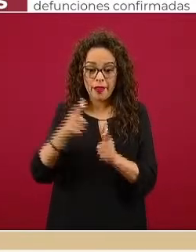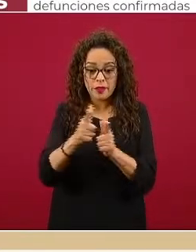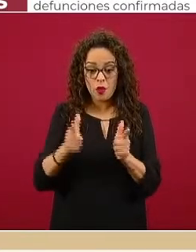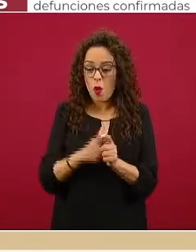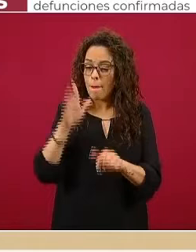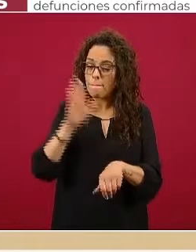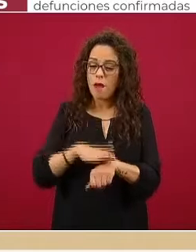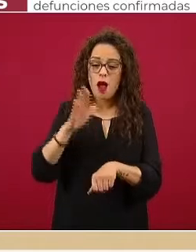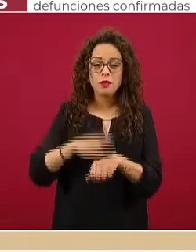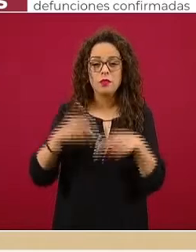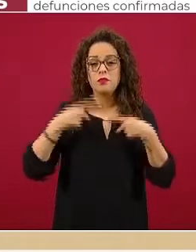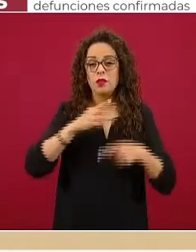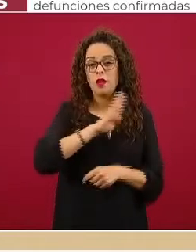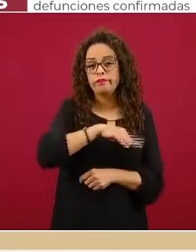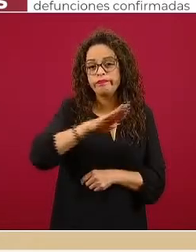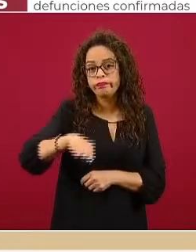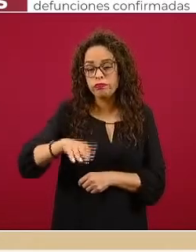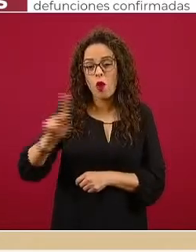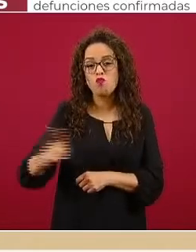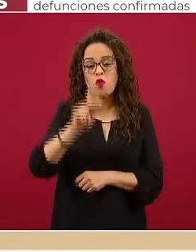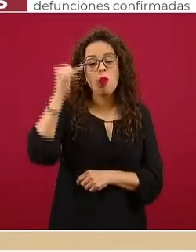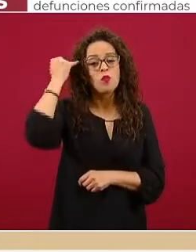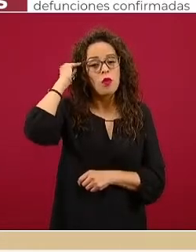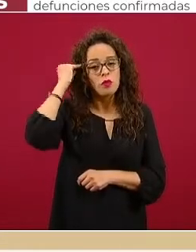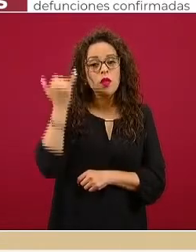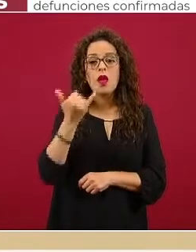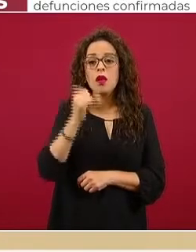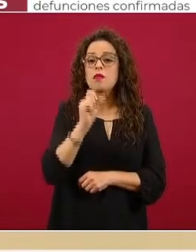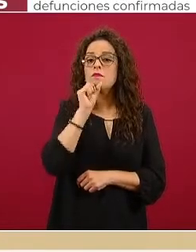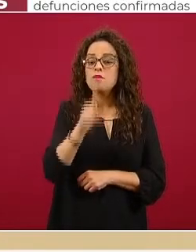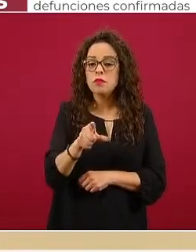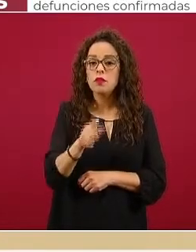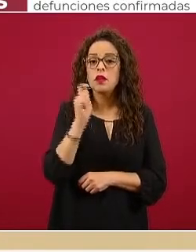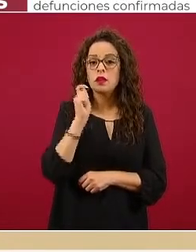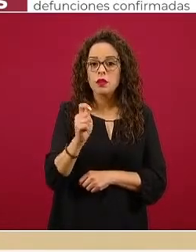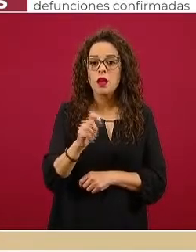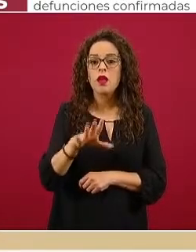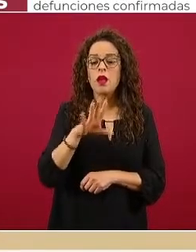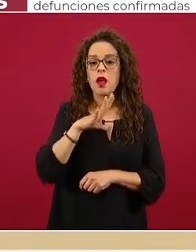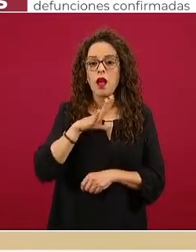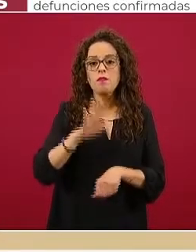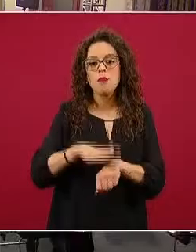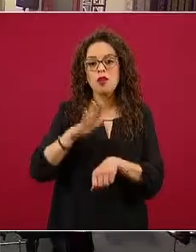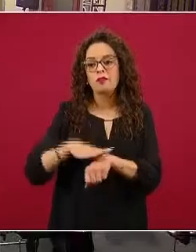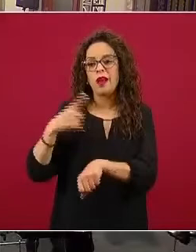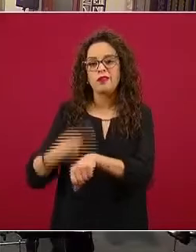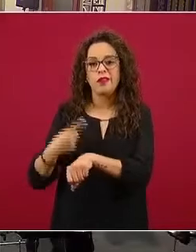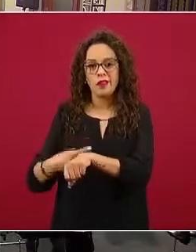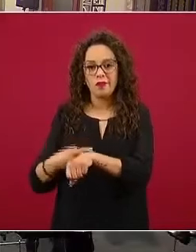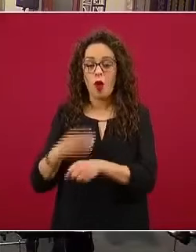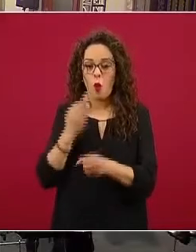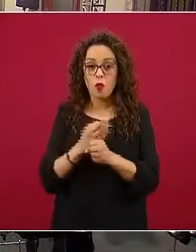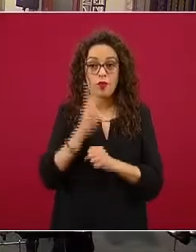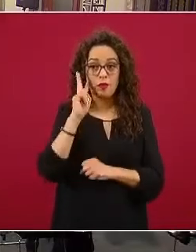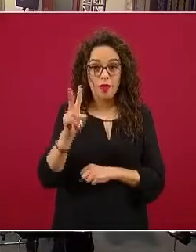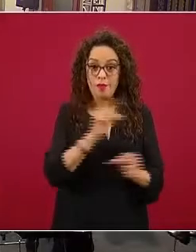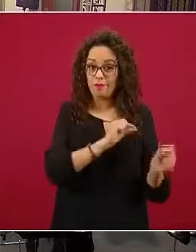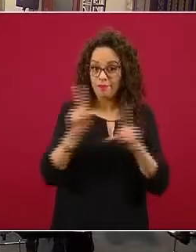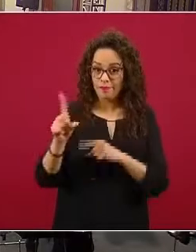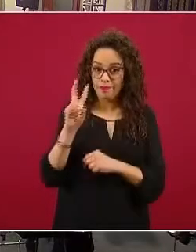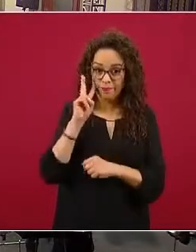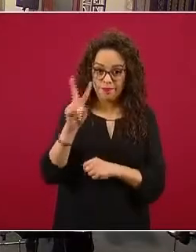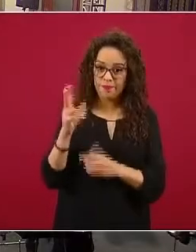tiene para pueblos indígenas, y sobre todo también tienen mayor comorbilidad, como ahora lo vamos a ver. La que sigue, por favor.